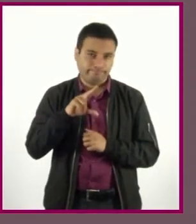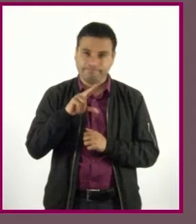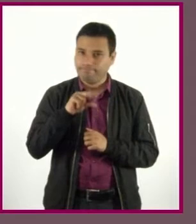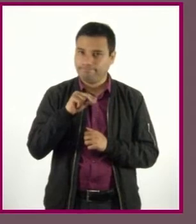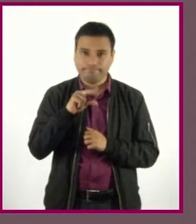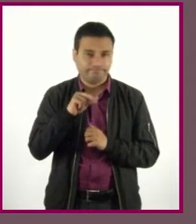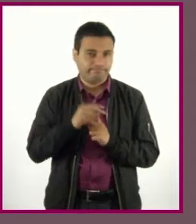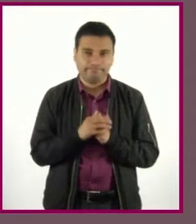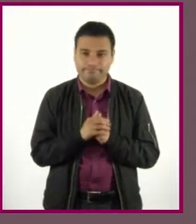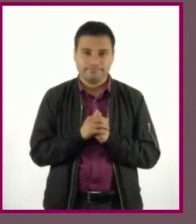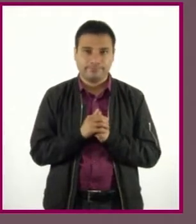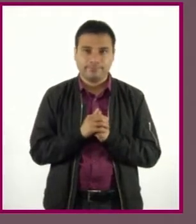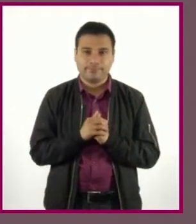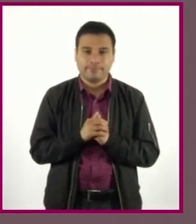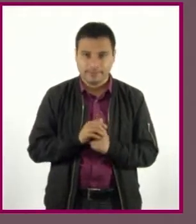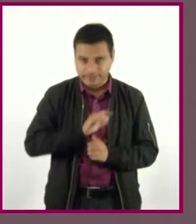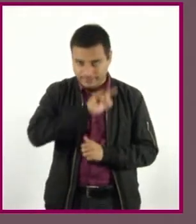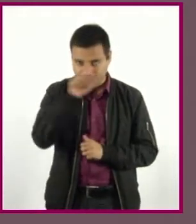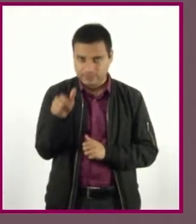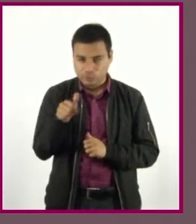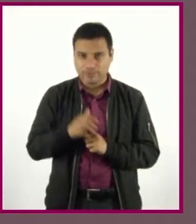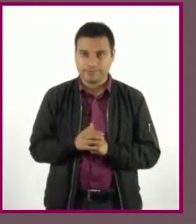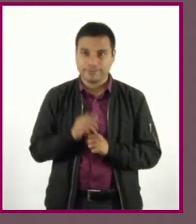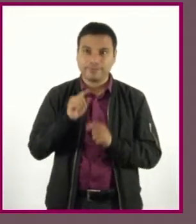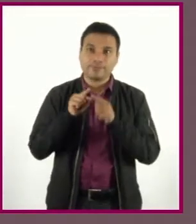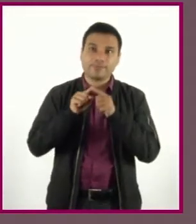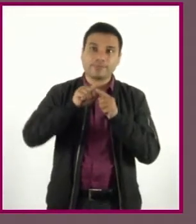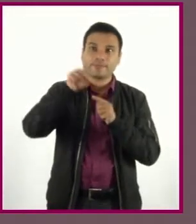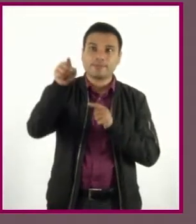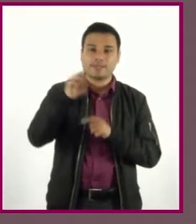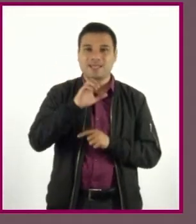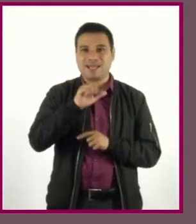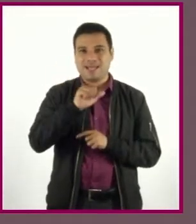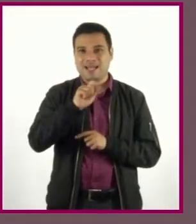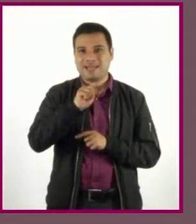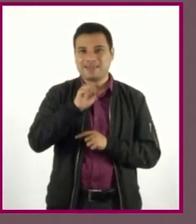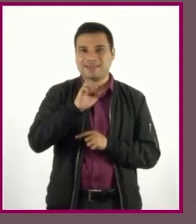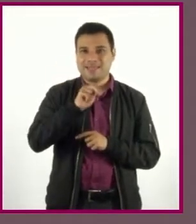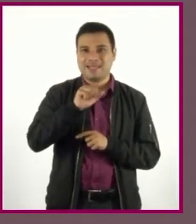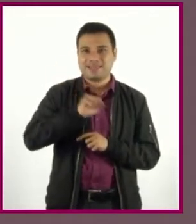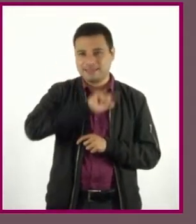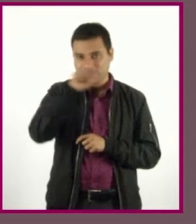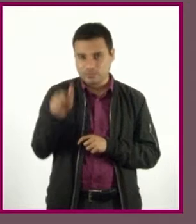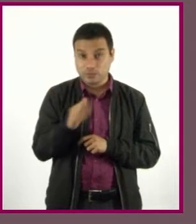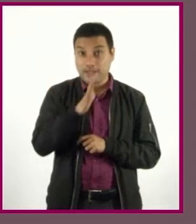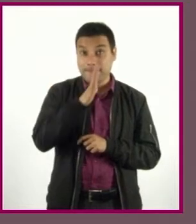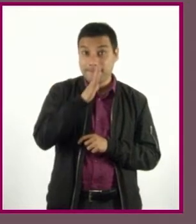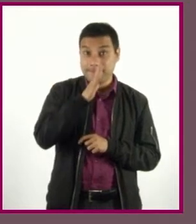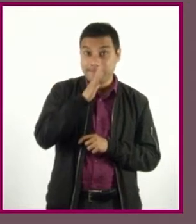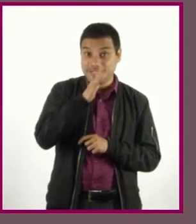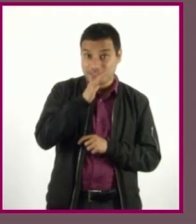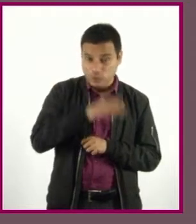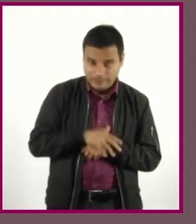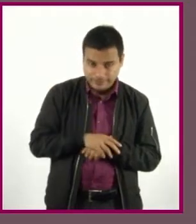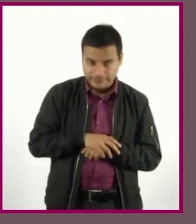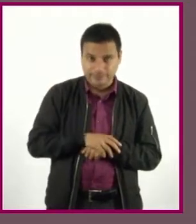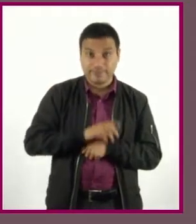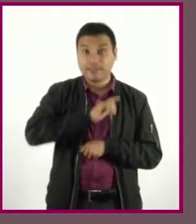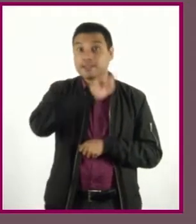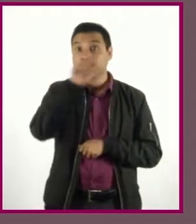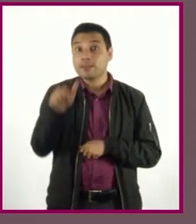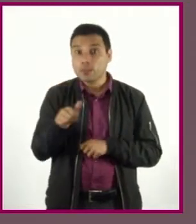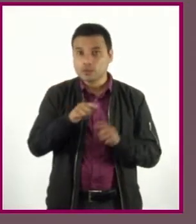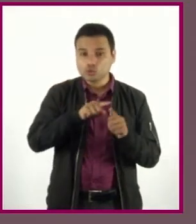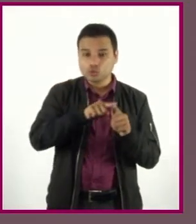ahí, el siguiente destino es Atenas, y siguen su camino hacia la frontera con Macedonia para cruzar este país y llegar hasta la